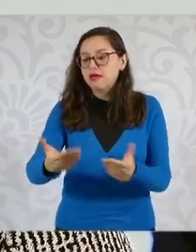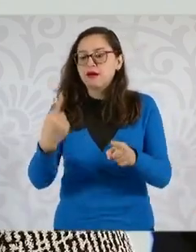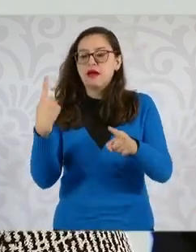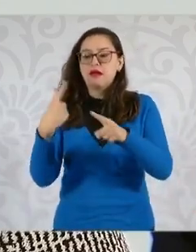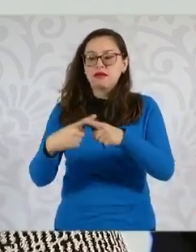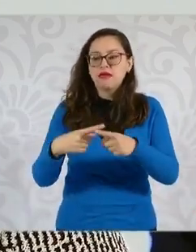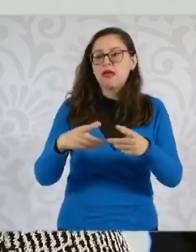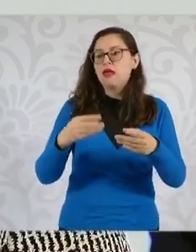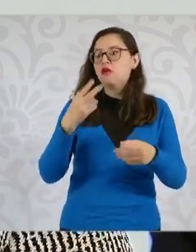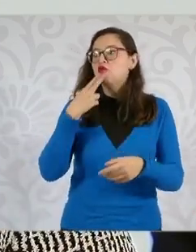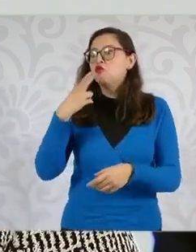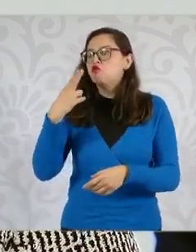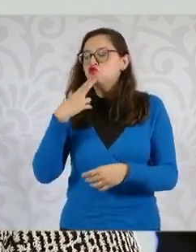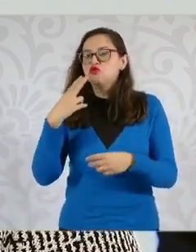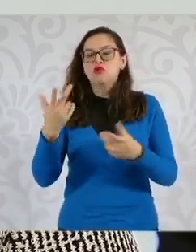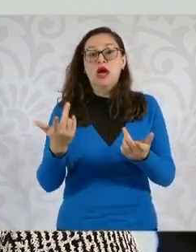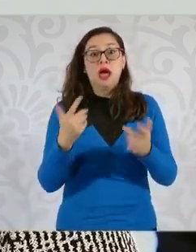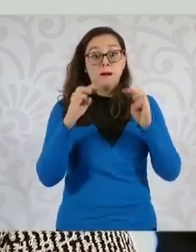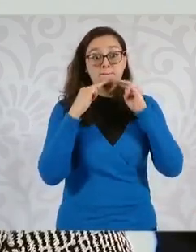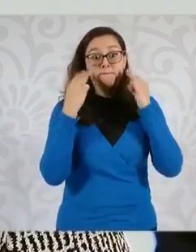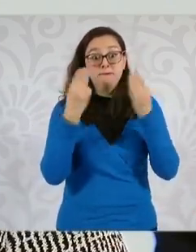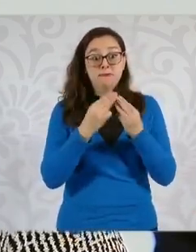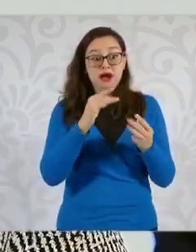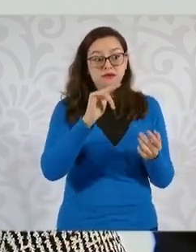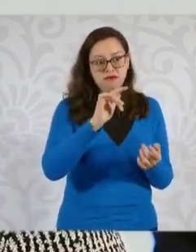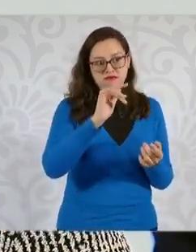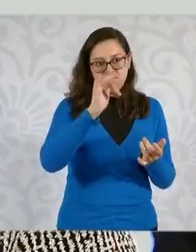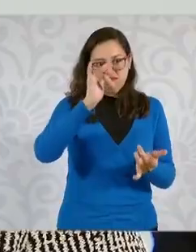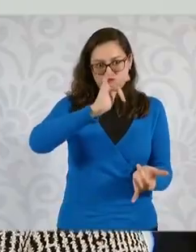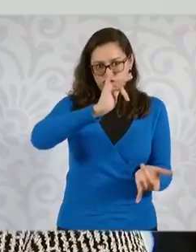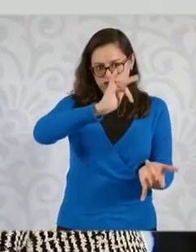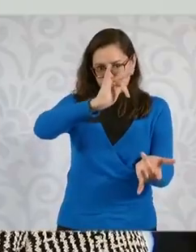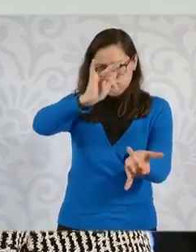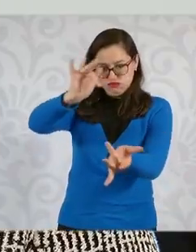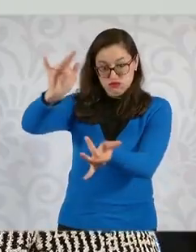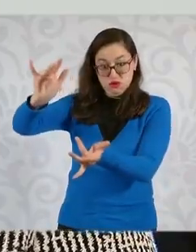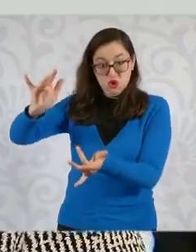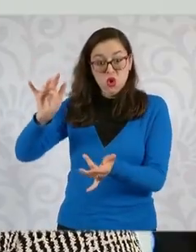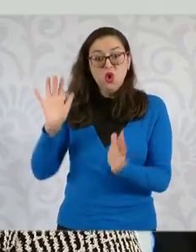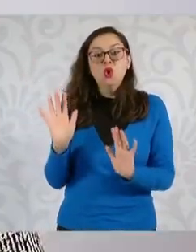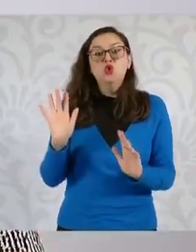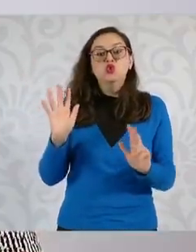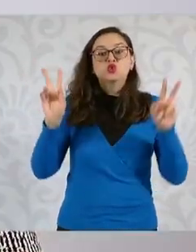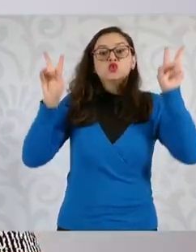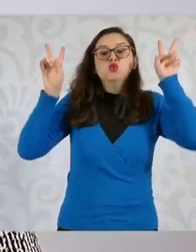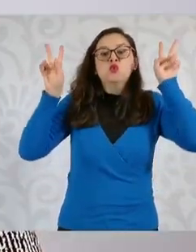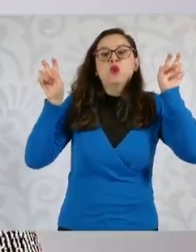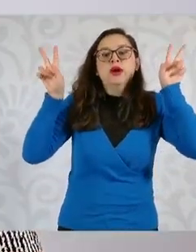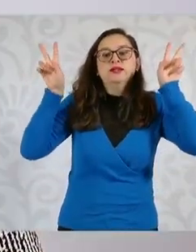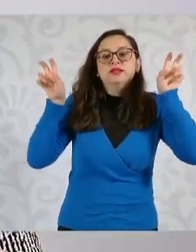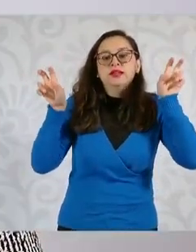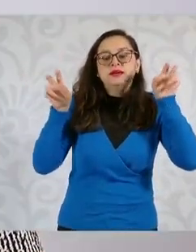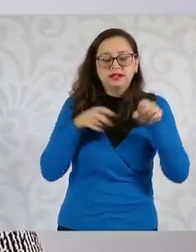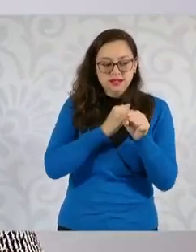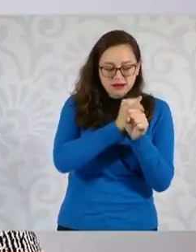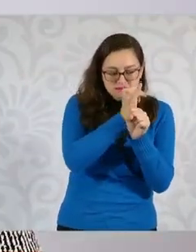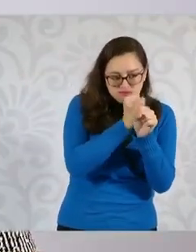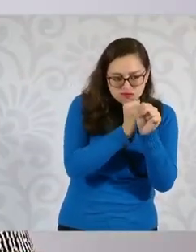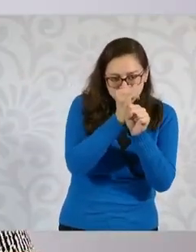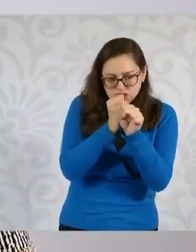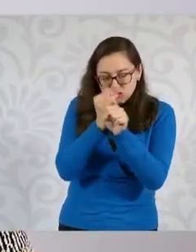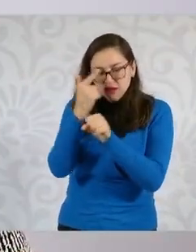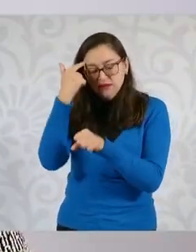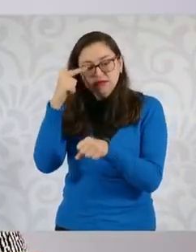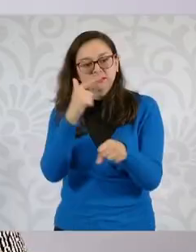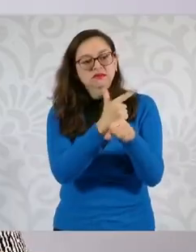para los cárteles y desarrollar según ellos inteligencia que pudiera desmantelar